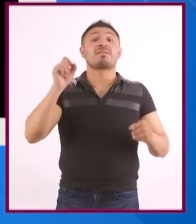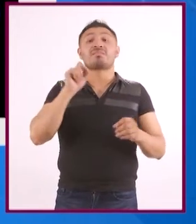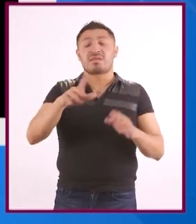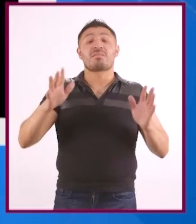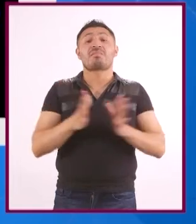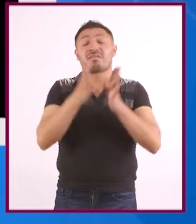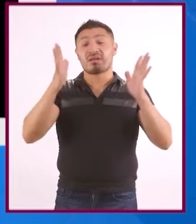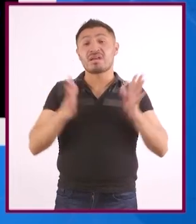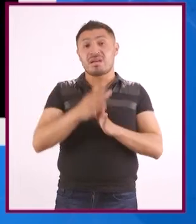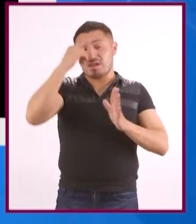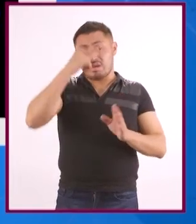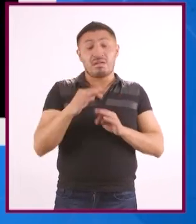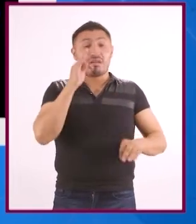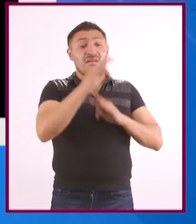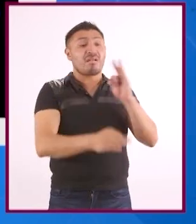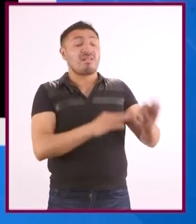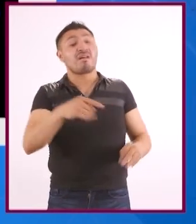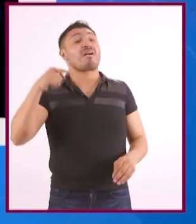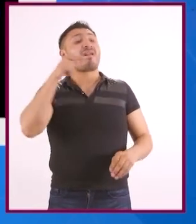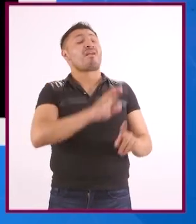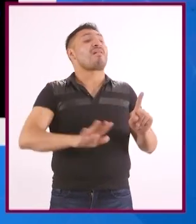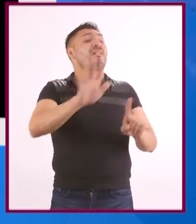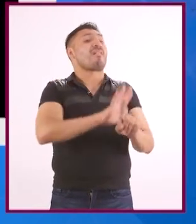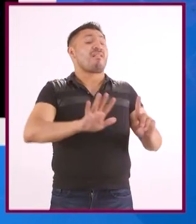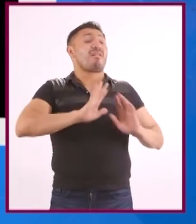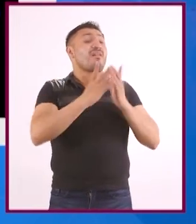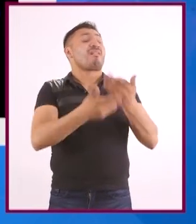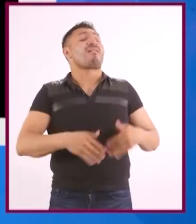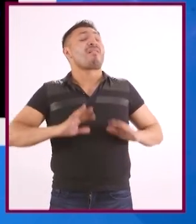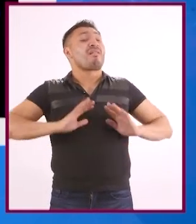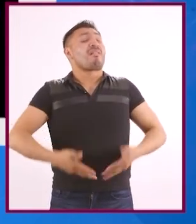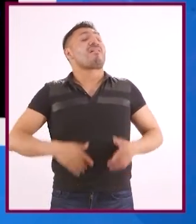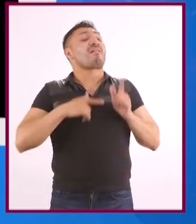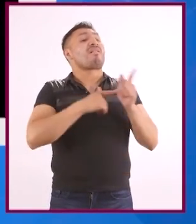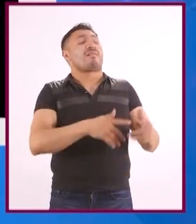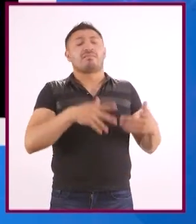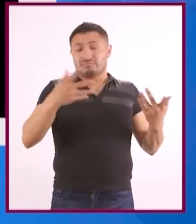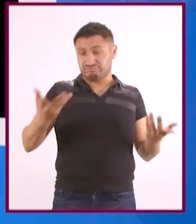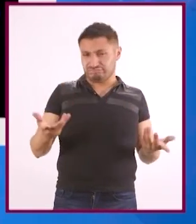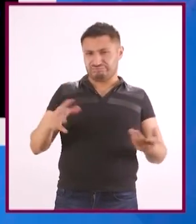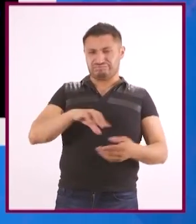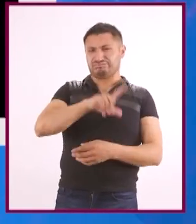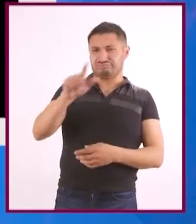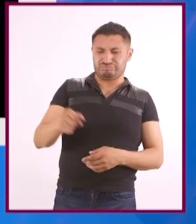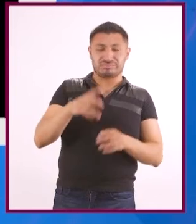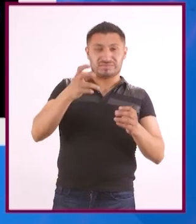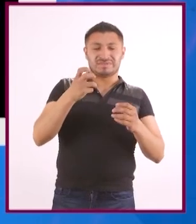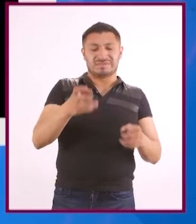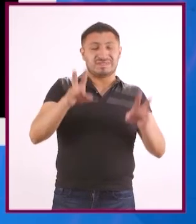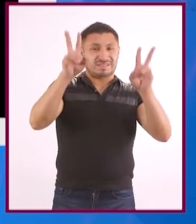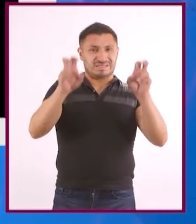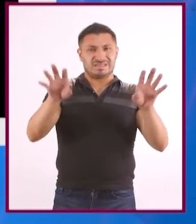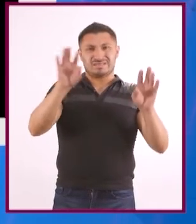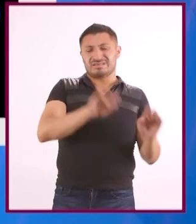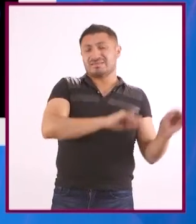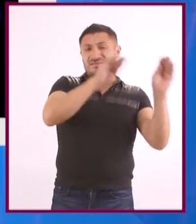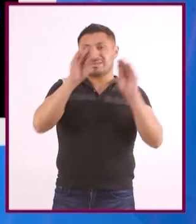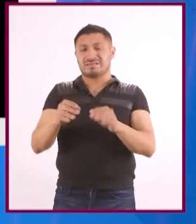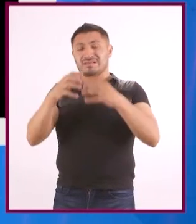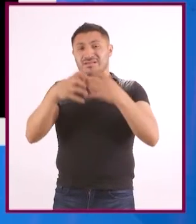participó para tratar de hacerla desistir de esta elección. Y ya después fue un caso que llegó al